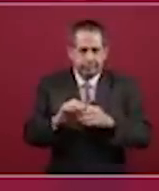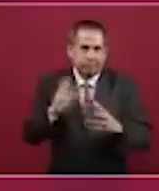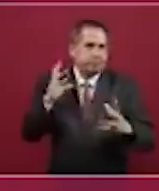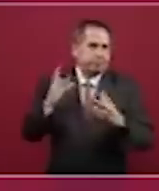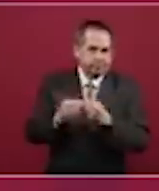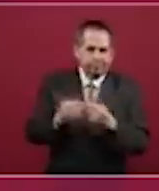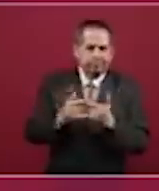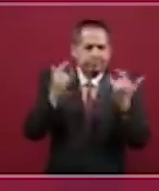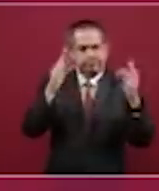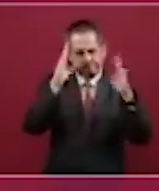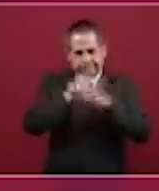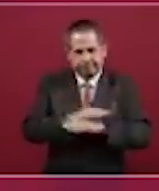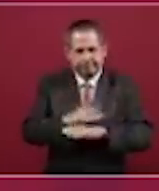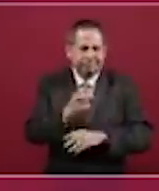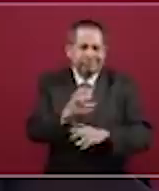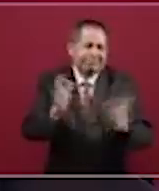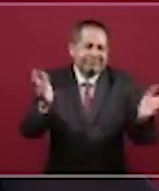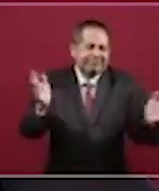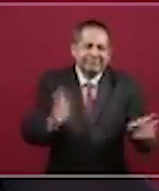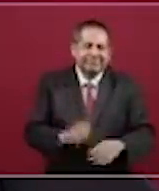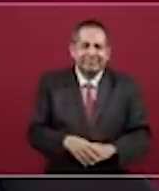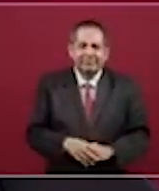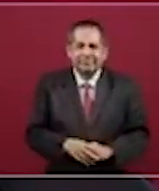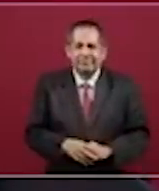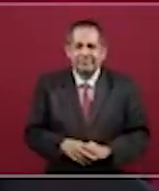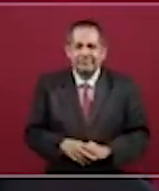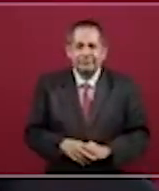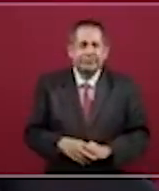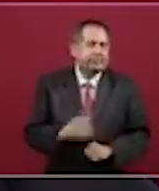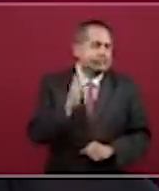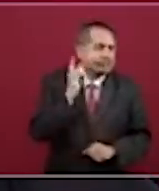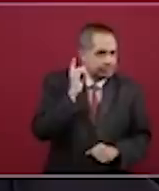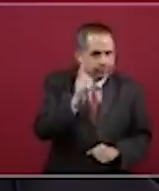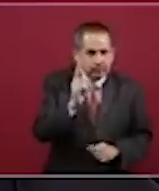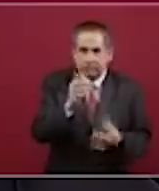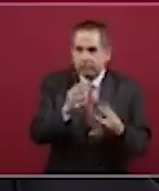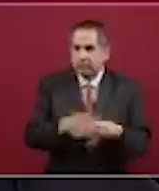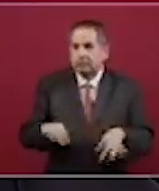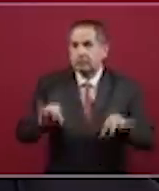histórica. Entonces, lo importante